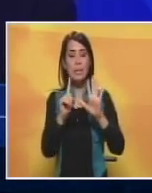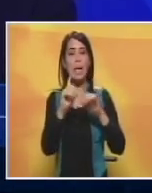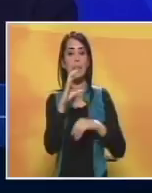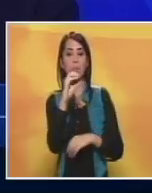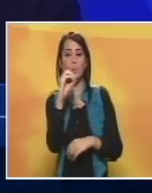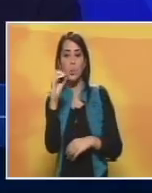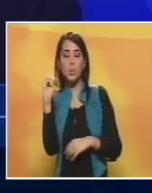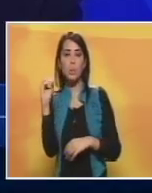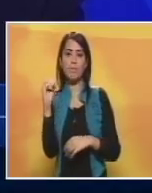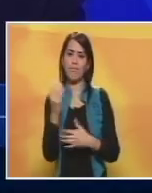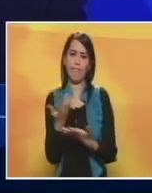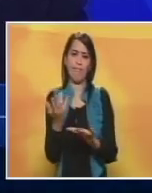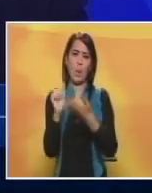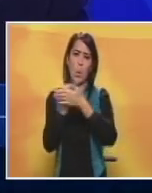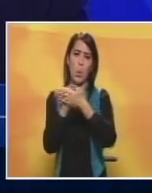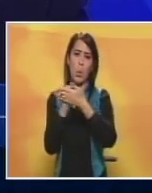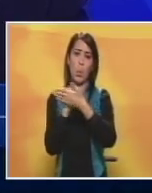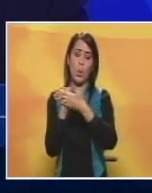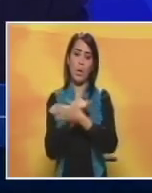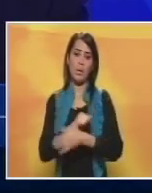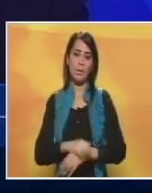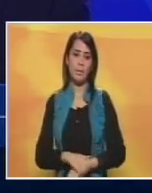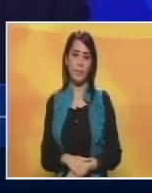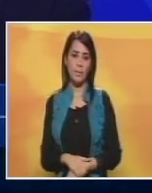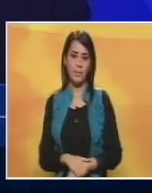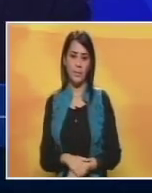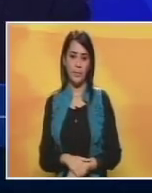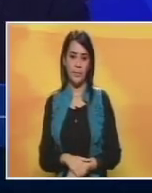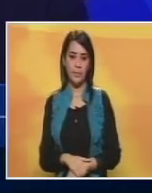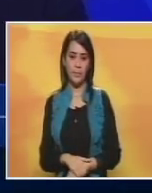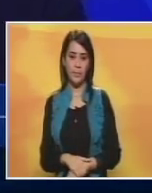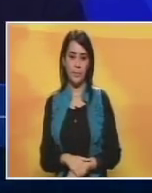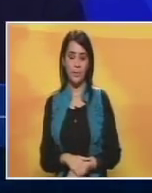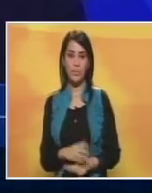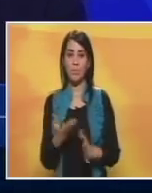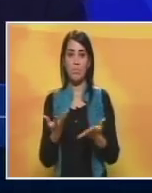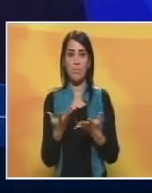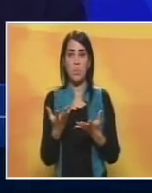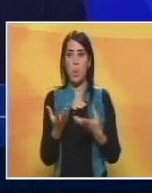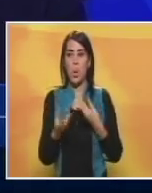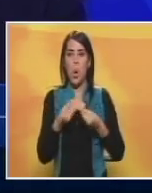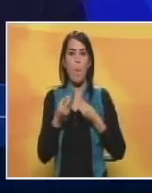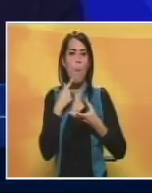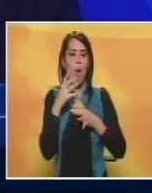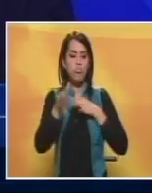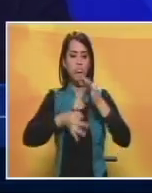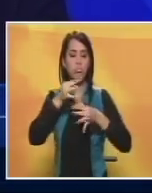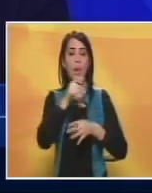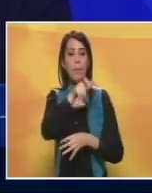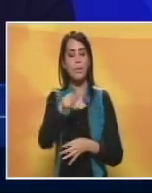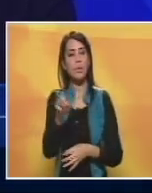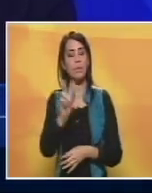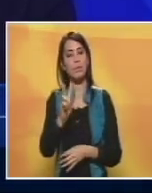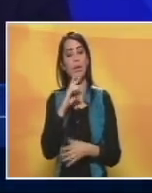moneda. Pero no tuvo la forma de explicarle al venezolano que ahora